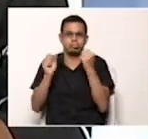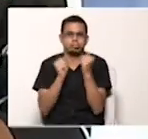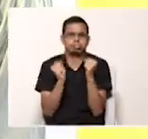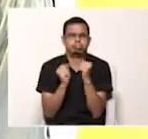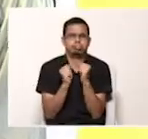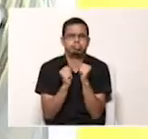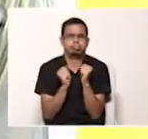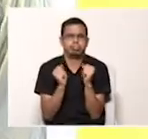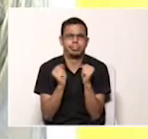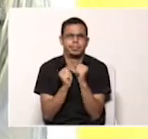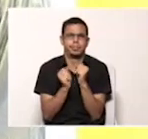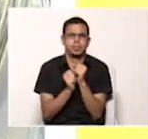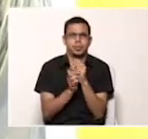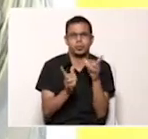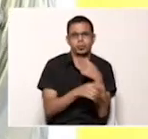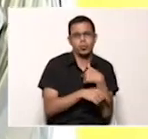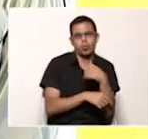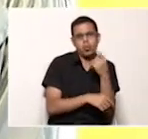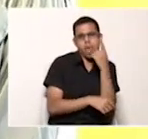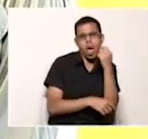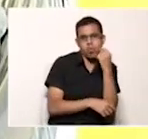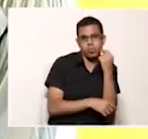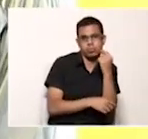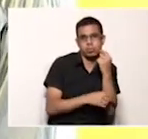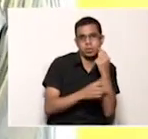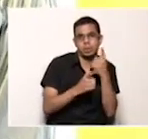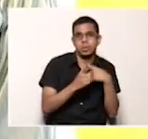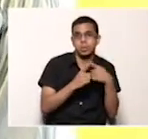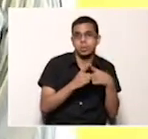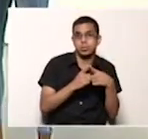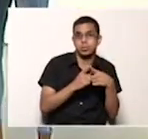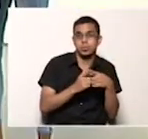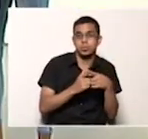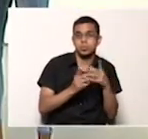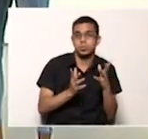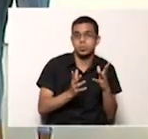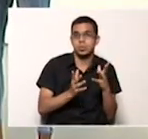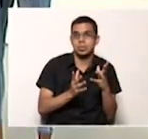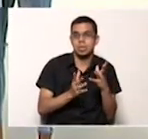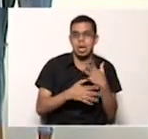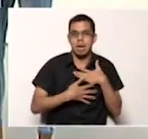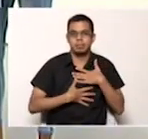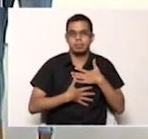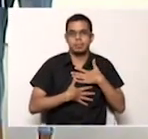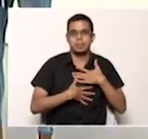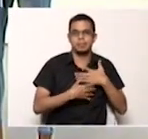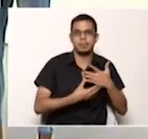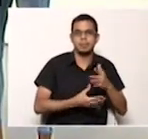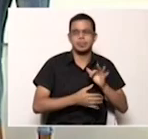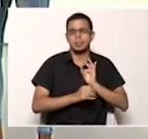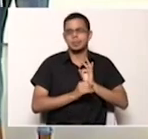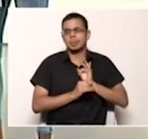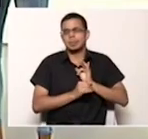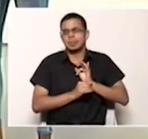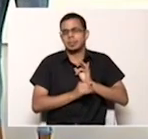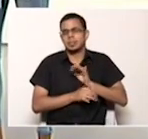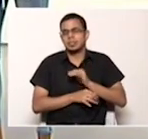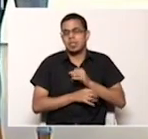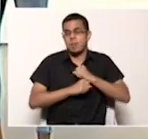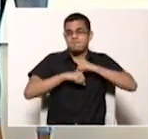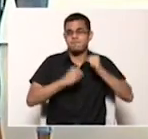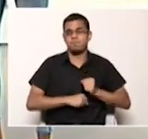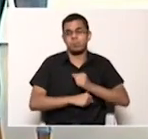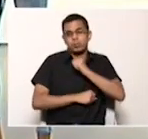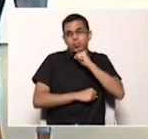sentido de repente a través... Yo, por ejemplo, soy alérgica al frío, entonces me afectaría mucho, ya que no estoy acostumbrada,